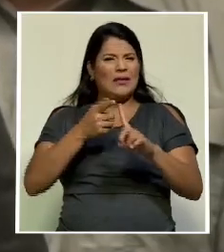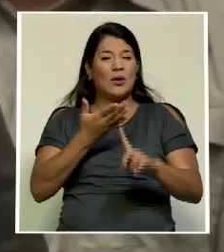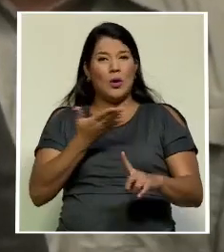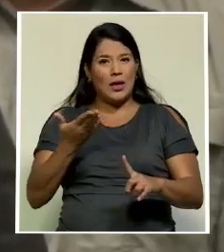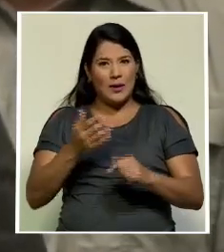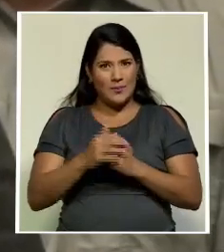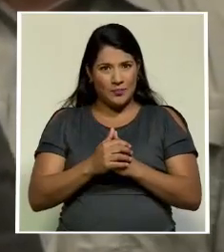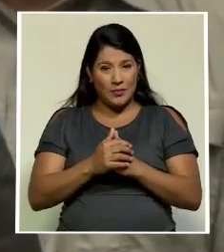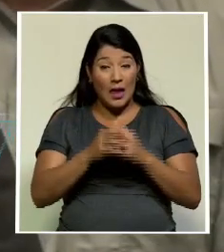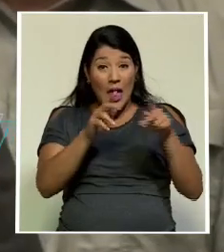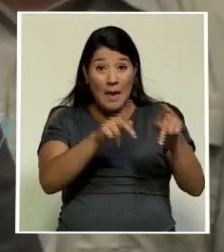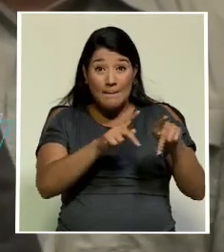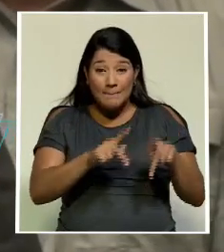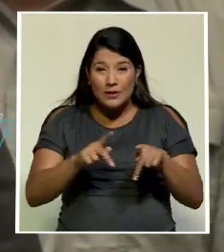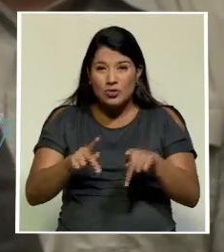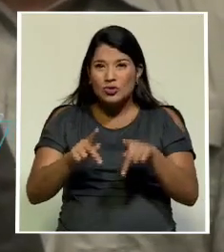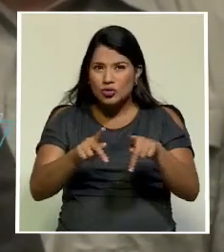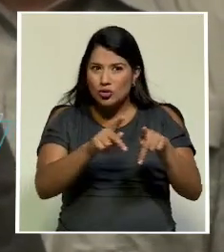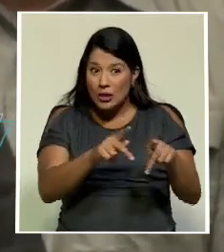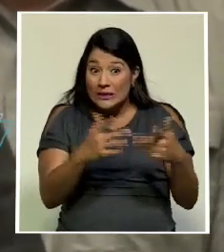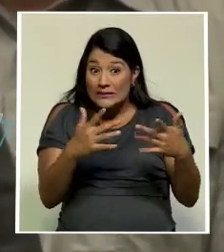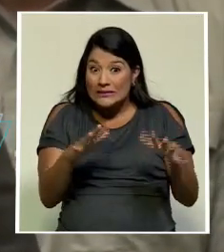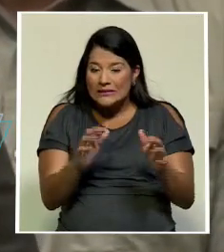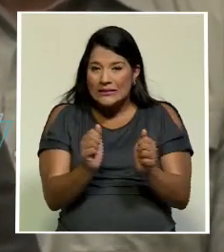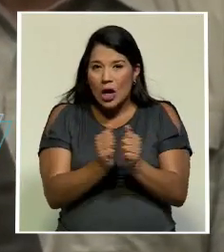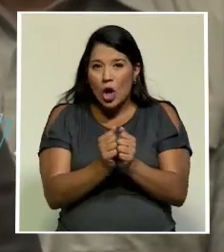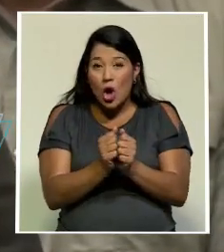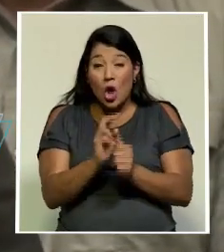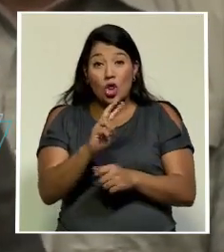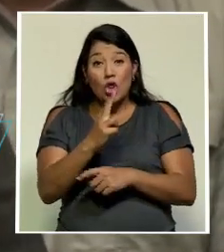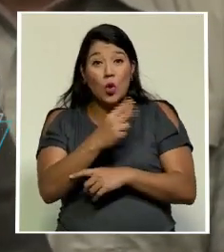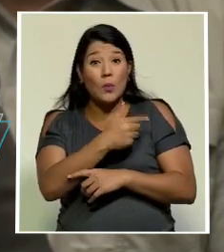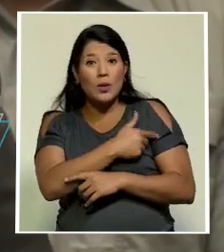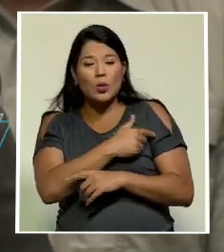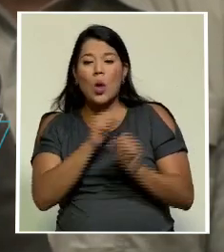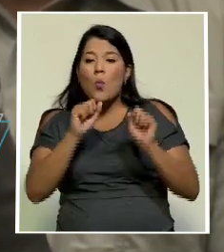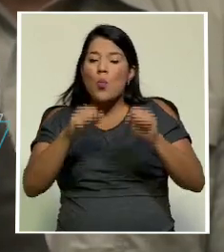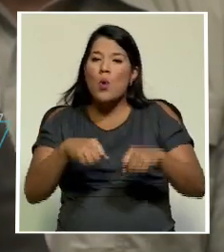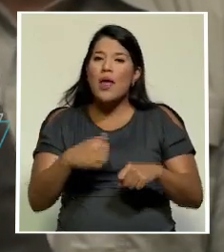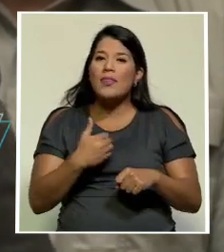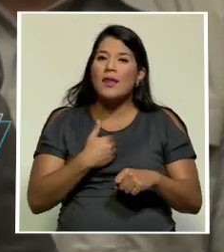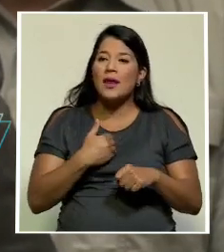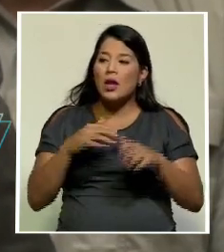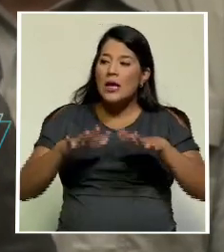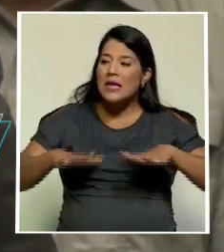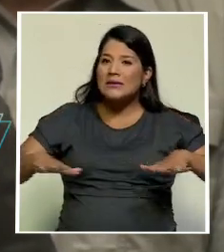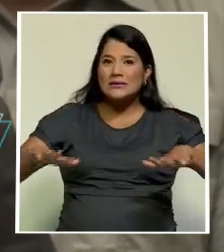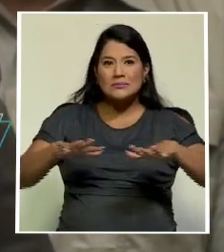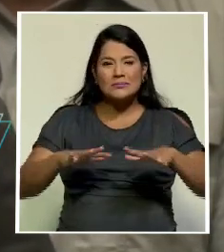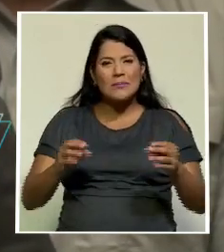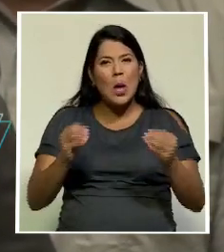la gente vacunada tenga un espacio seguro e